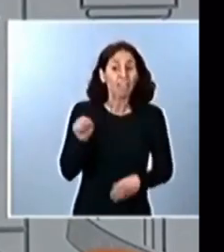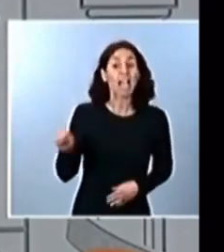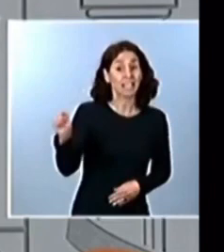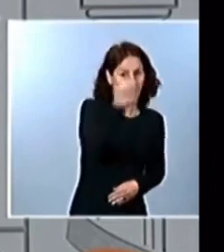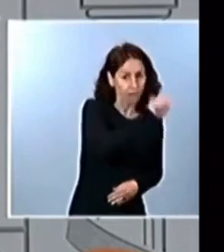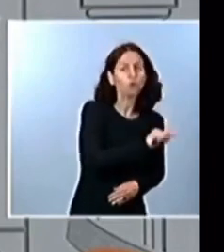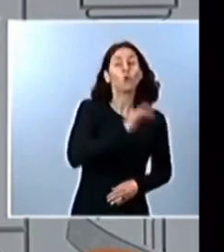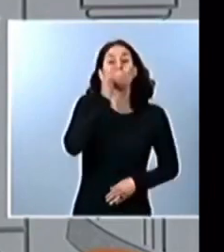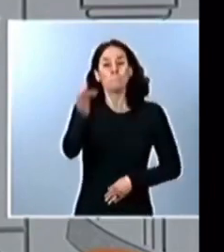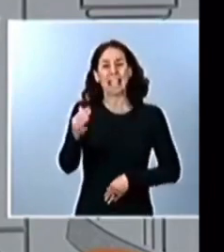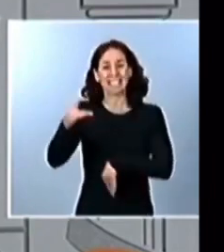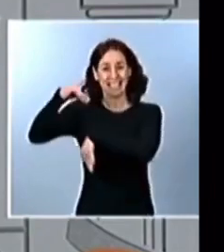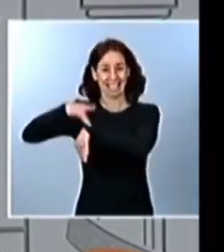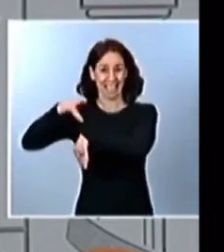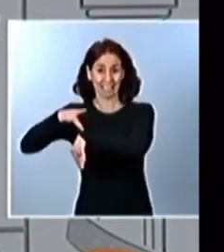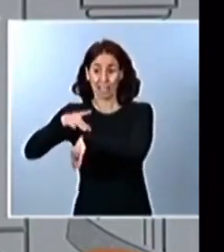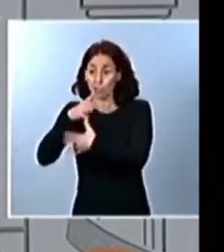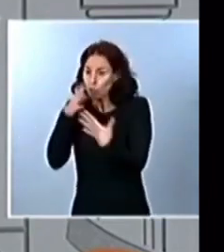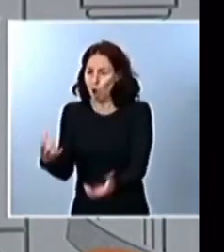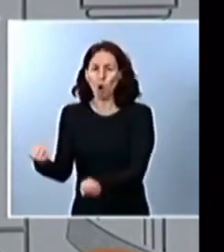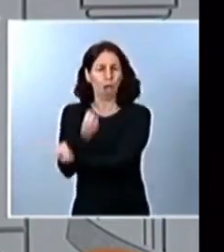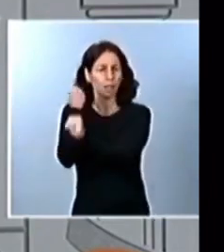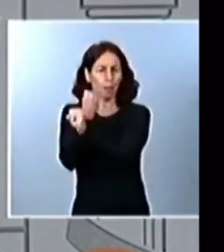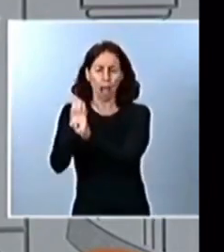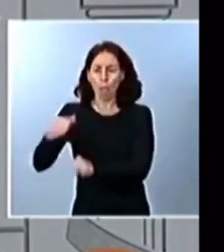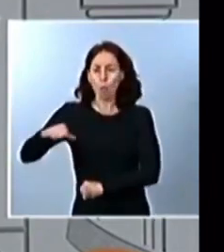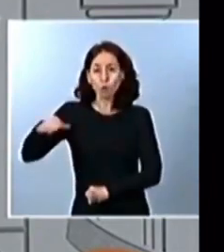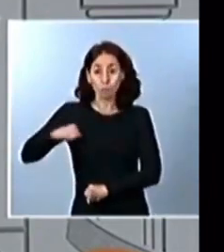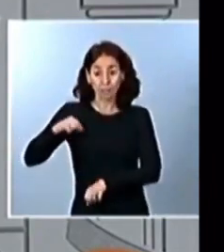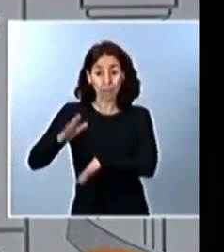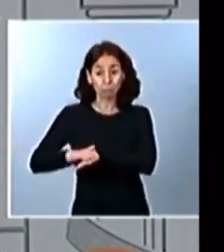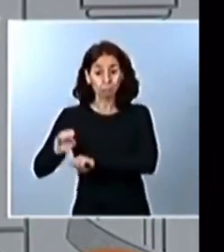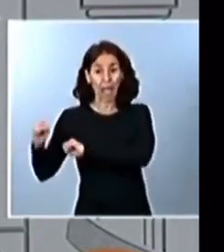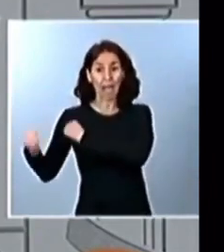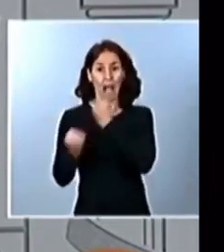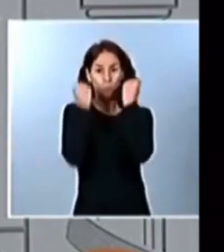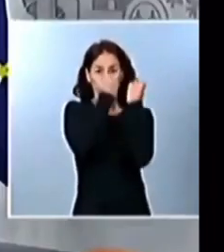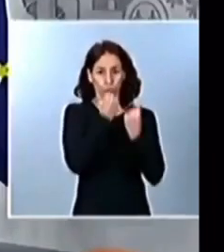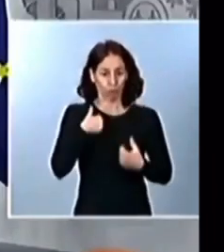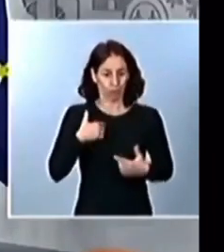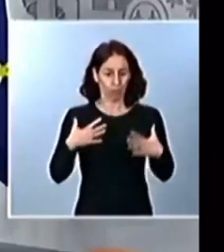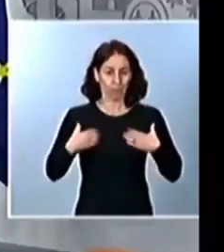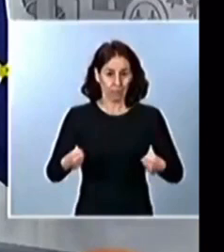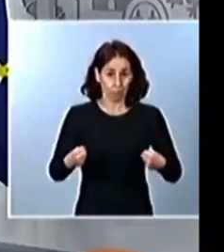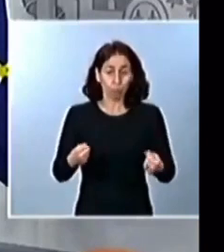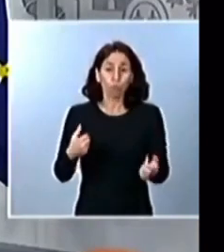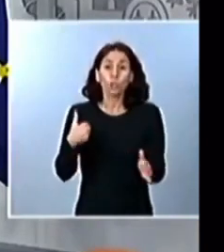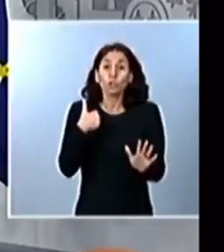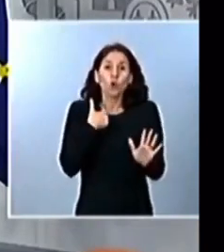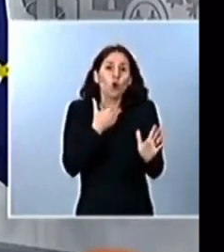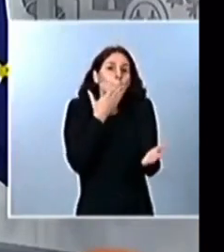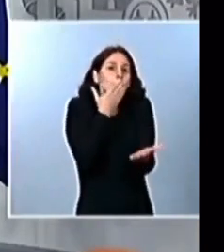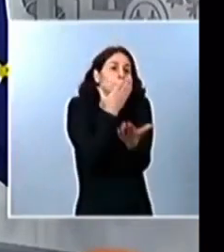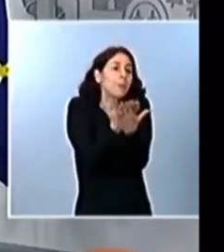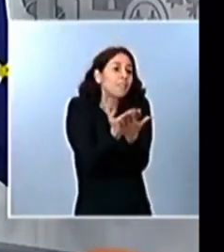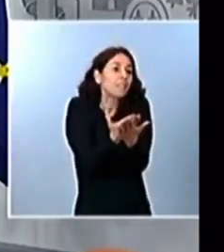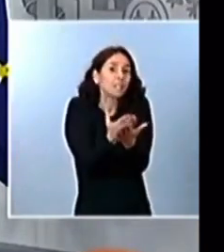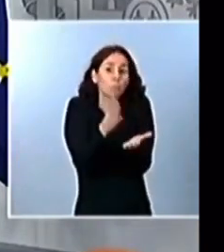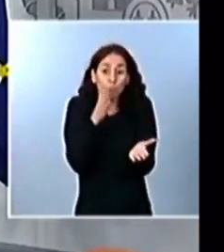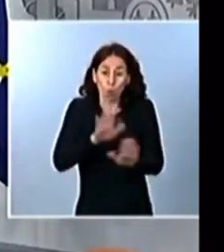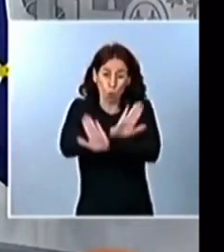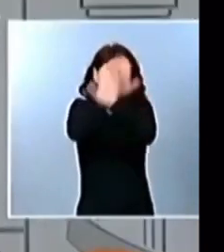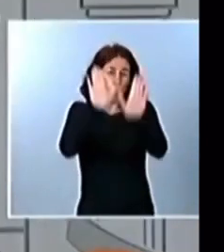a salvar vidas y a proteger nuestra salud. Me gustaría, secretario de Estado, si pudiera, al ser esta la última de las preguntas, simplemente